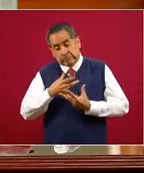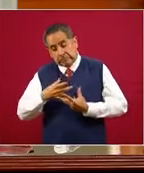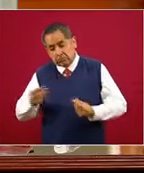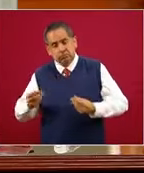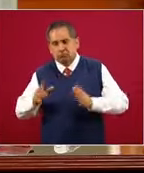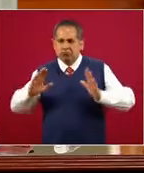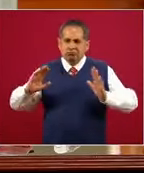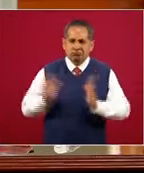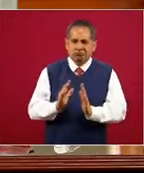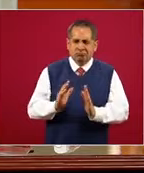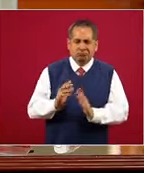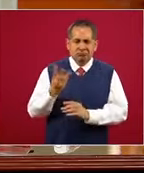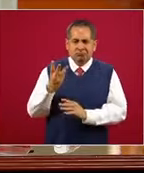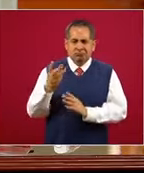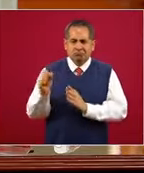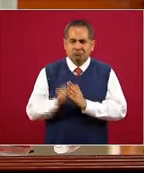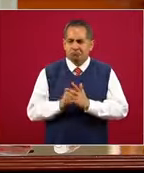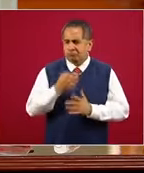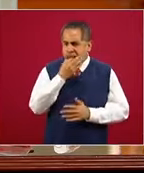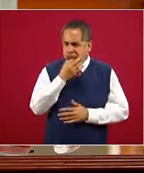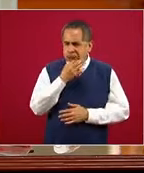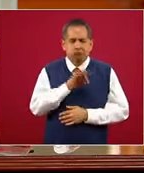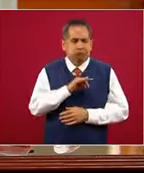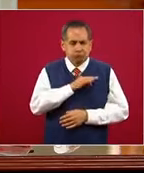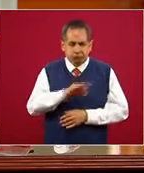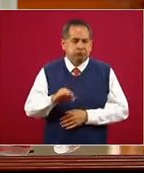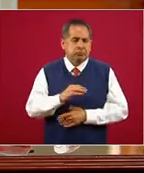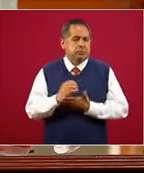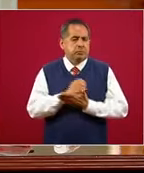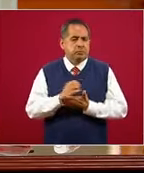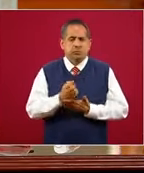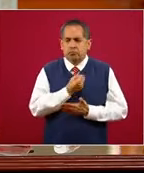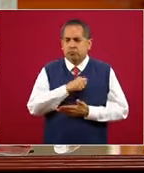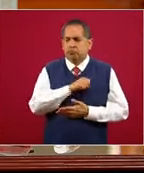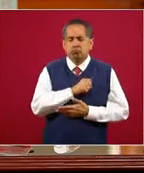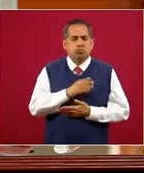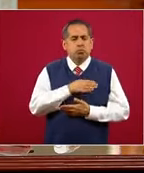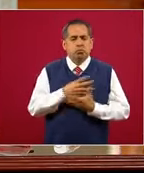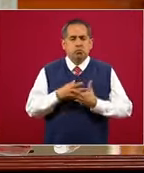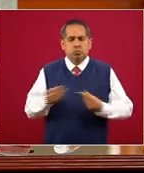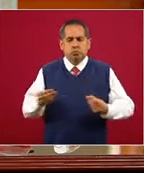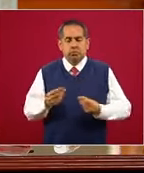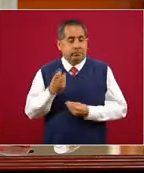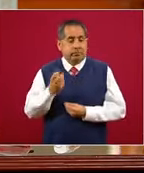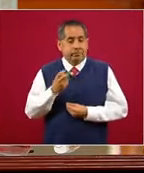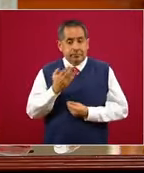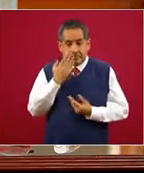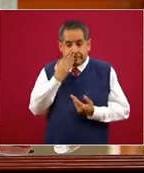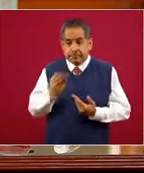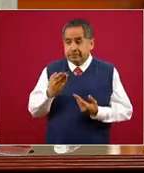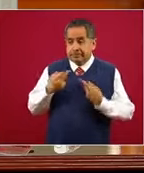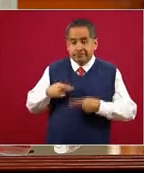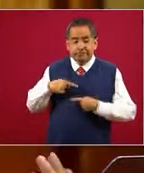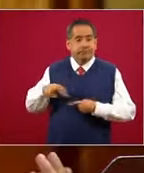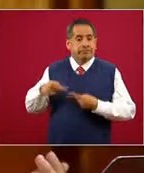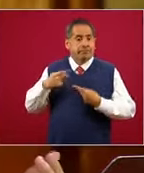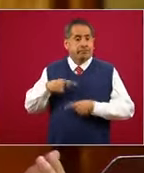3 meses. En 3 meses las personas se curan, en 3 meses podemos evitar que esa persona